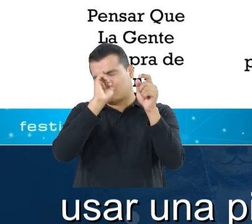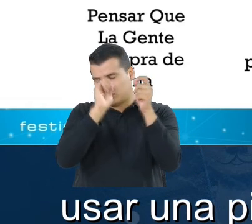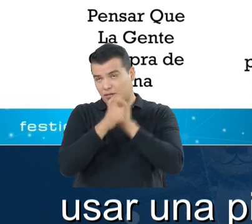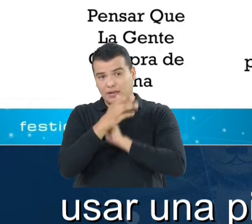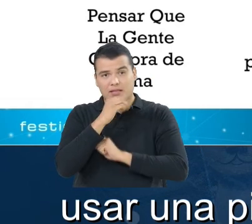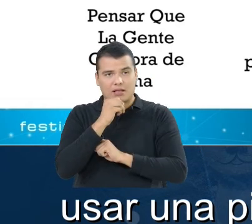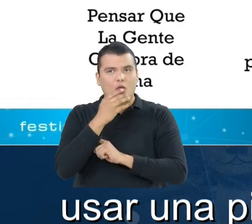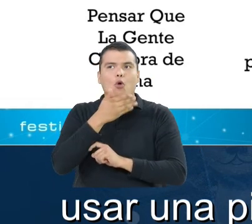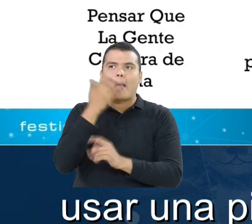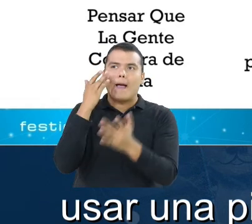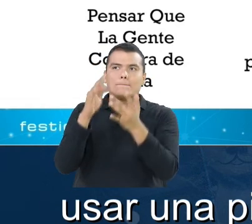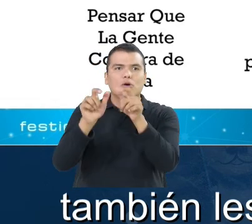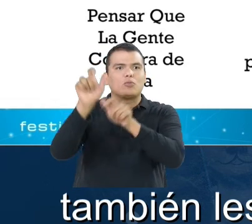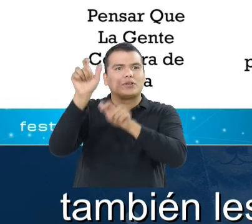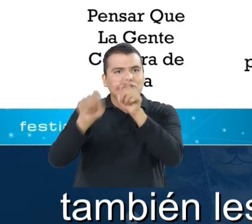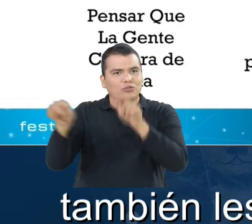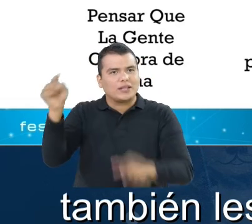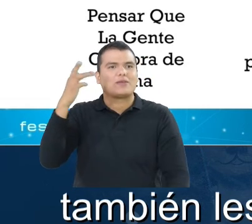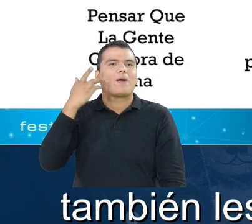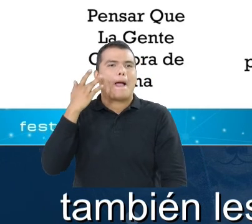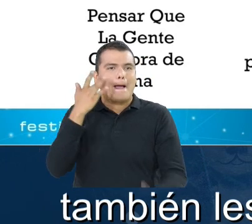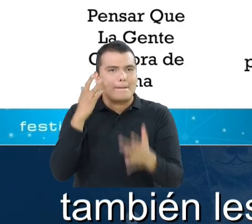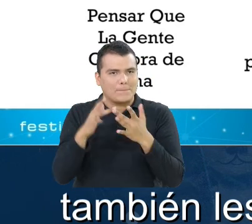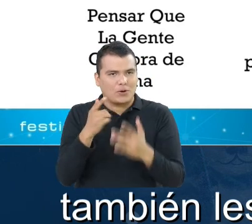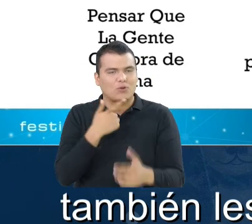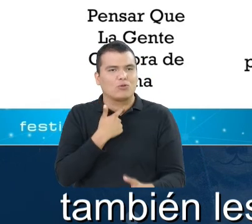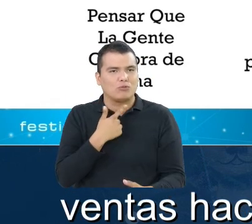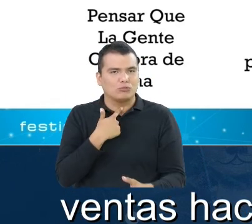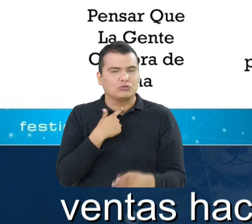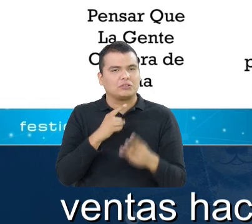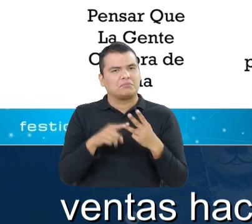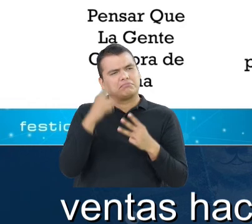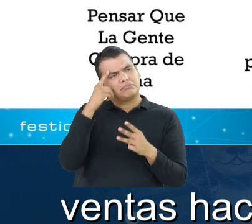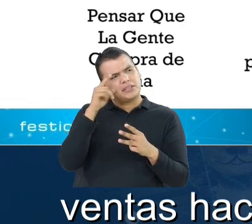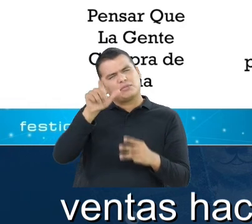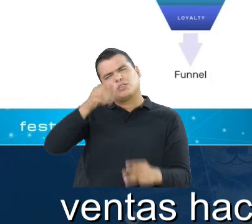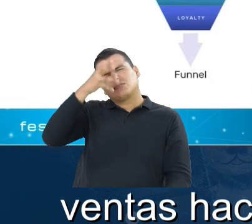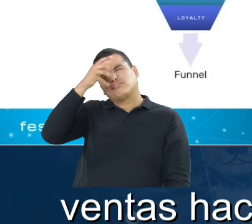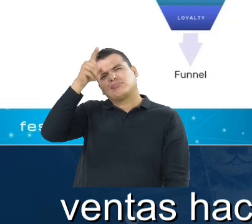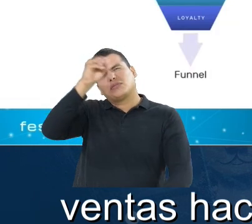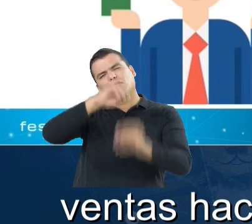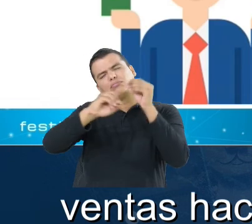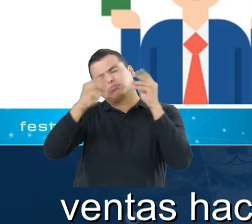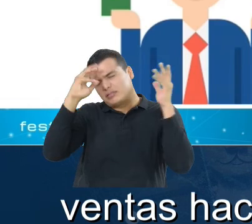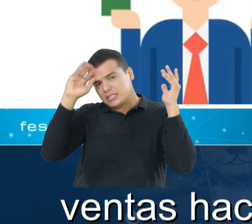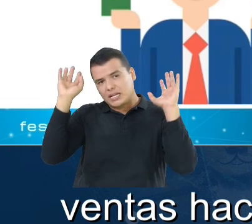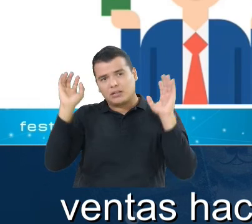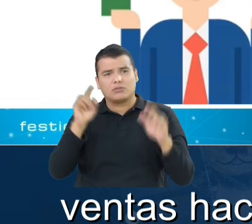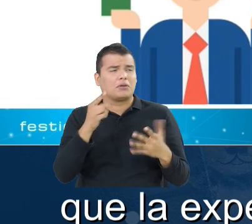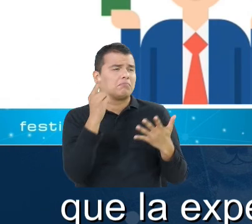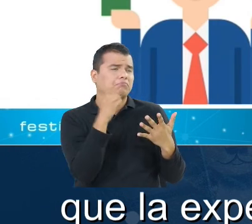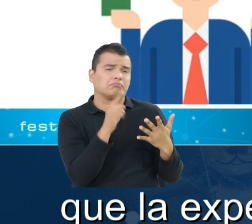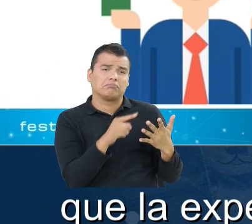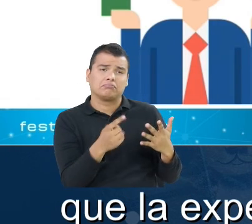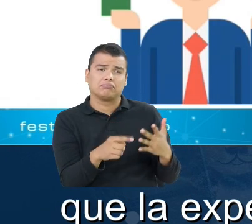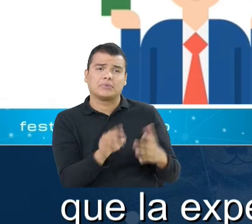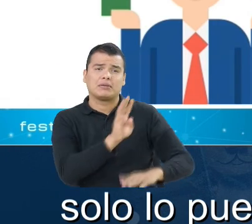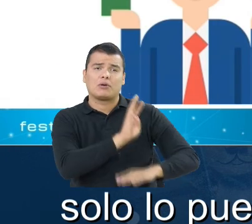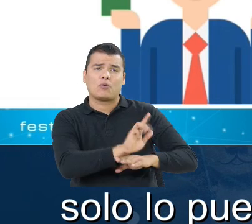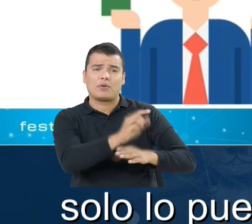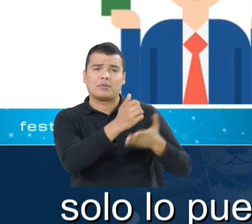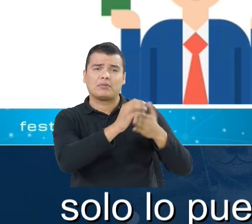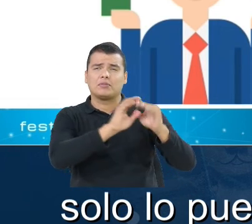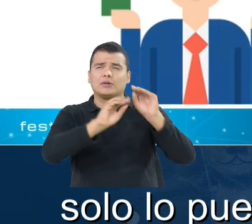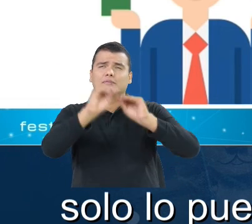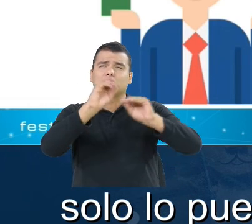más personalizada, que la experiencia vaya uno a uno. Y pensar que solo lo puede hacer un experto, pues ya tenemos plataformas como Shopify o